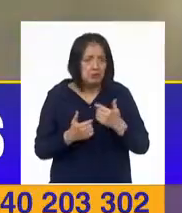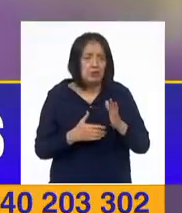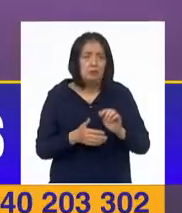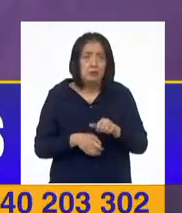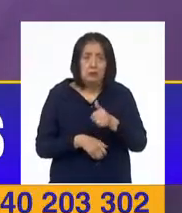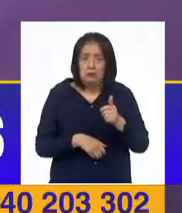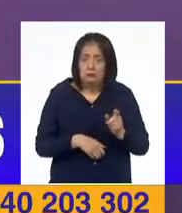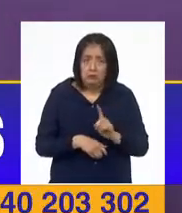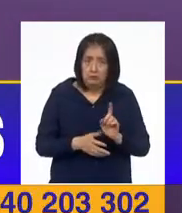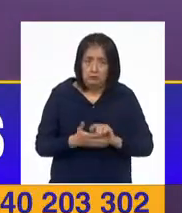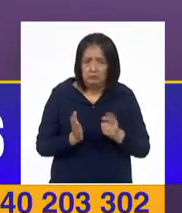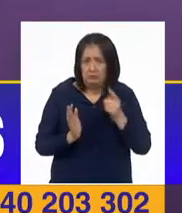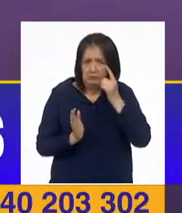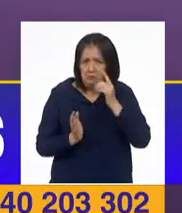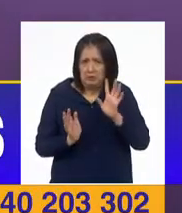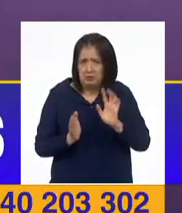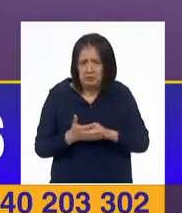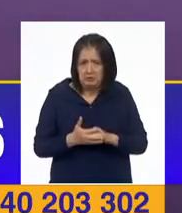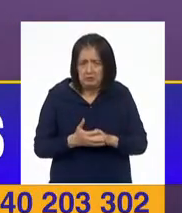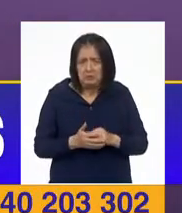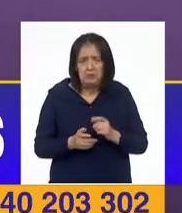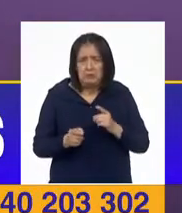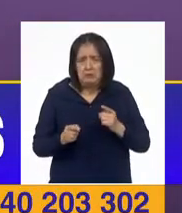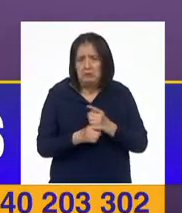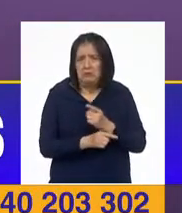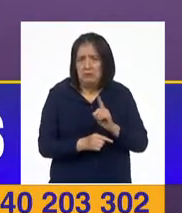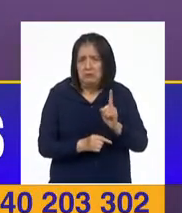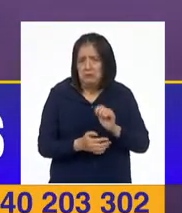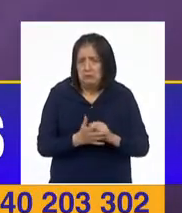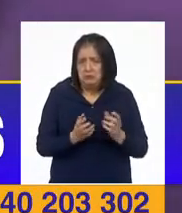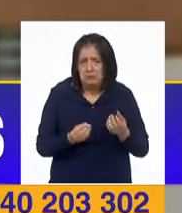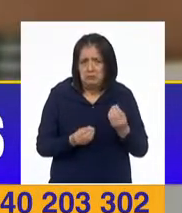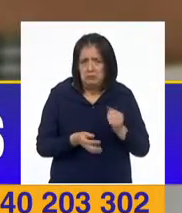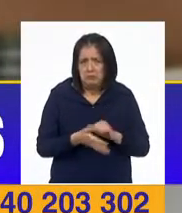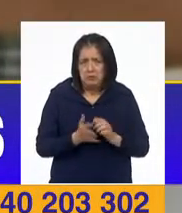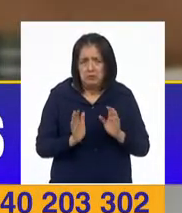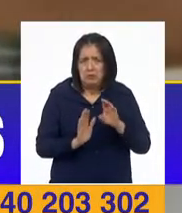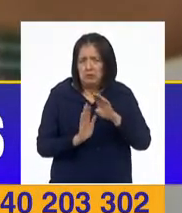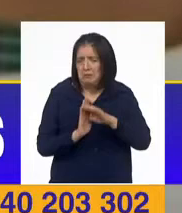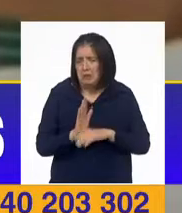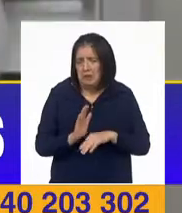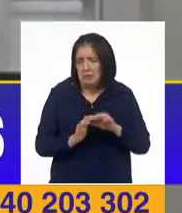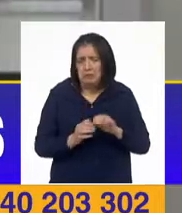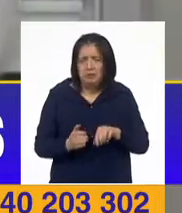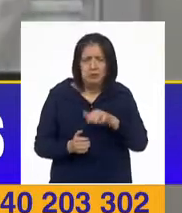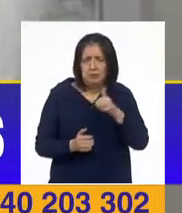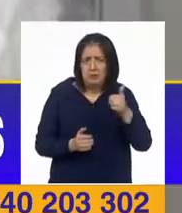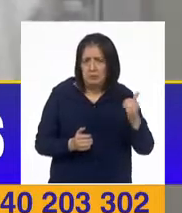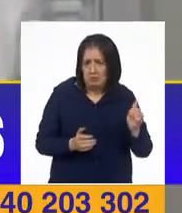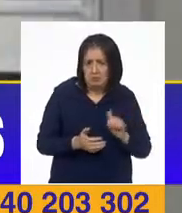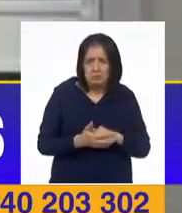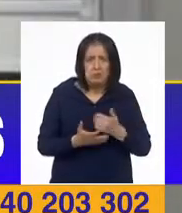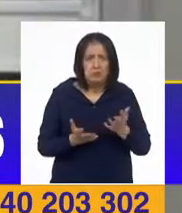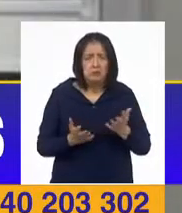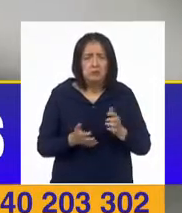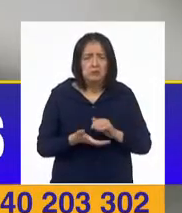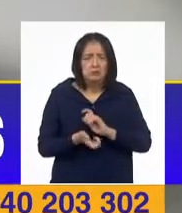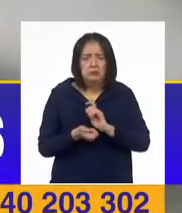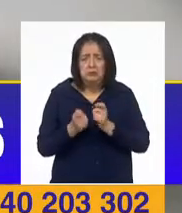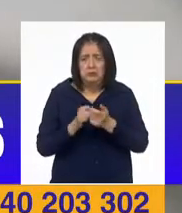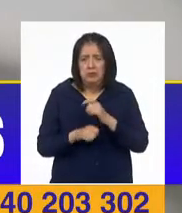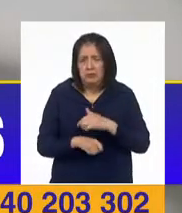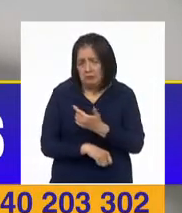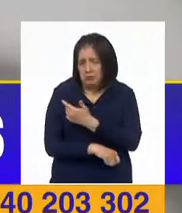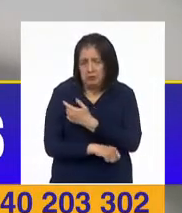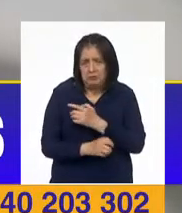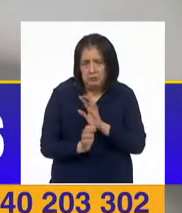estas no pueden ser consideradas efectos adversos porque su incidencia está muy por debajo de los otros tipos de trastornos generales que provocan